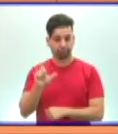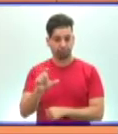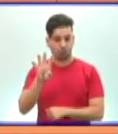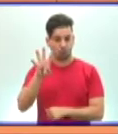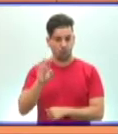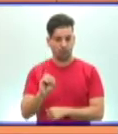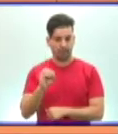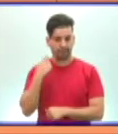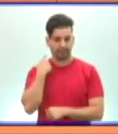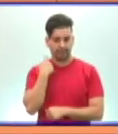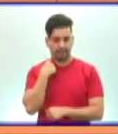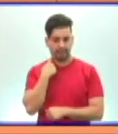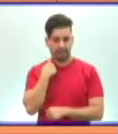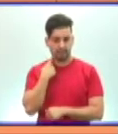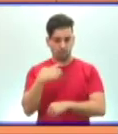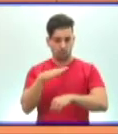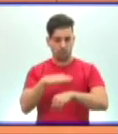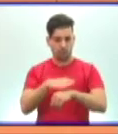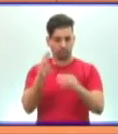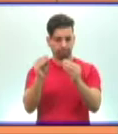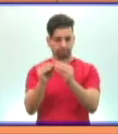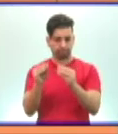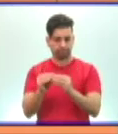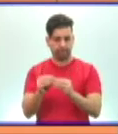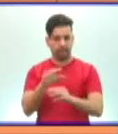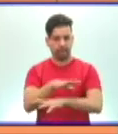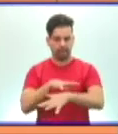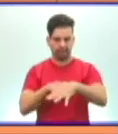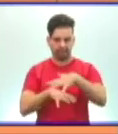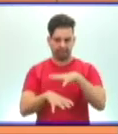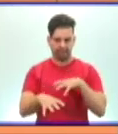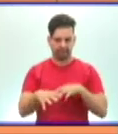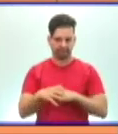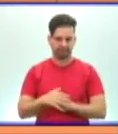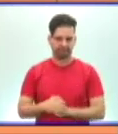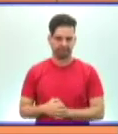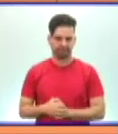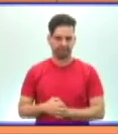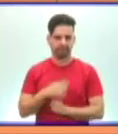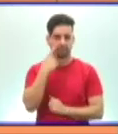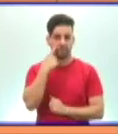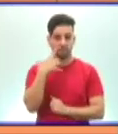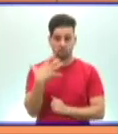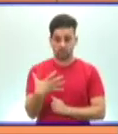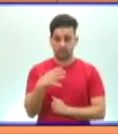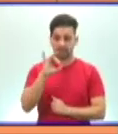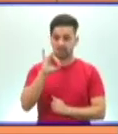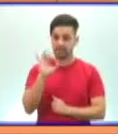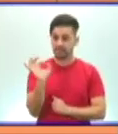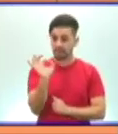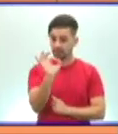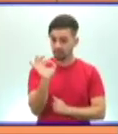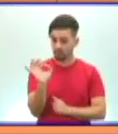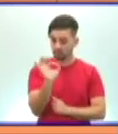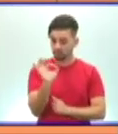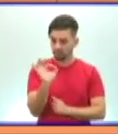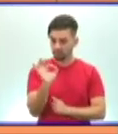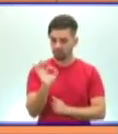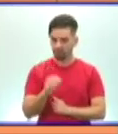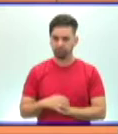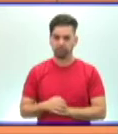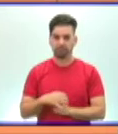animales salvajes. Es importante este dato y miren el porciento. Estamos hablando que el 70%, más